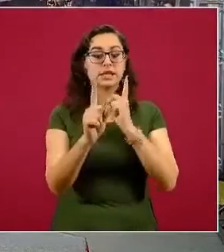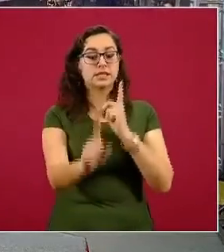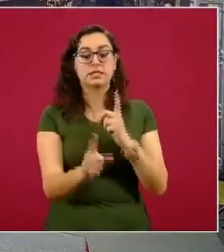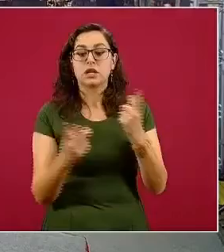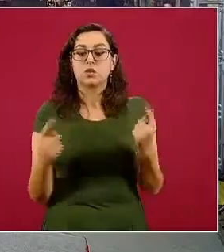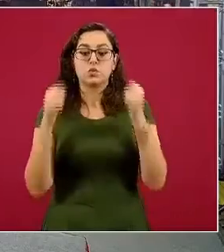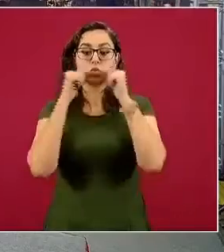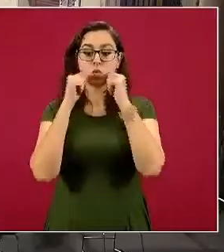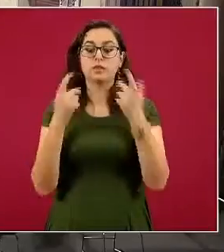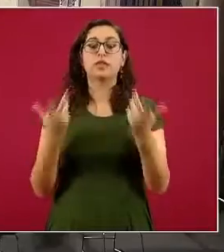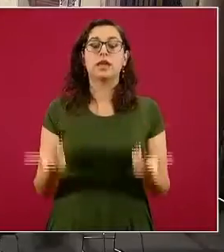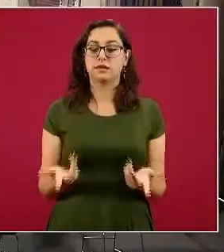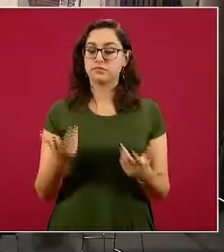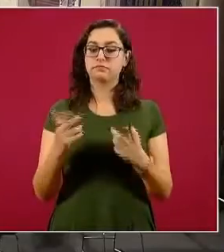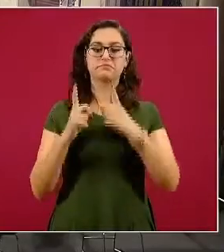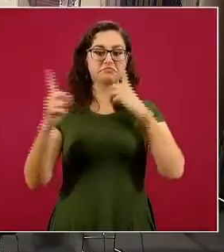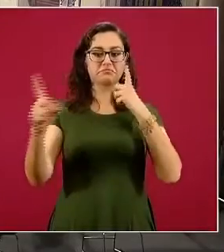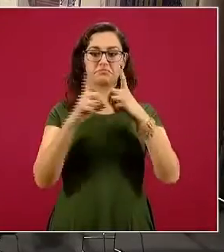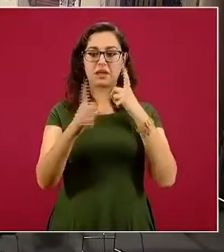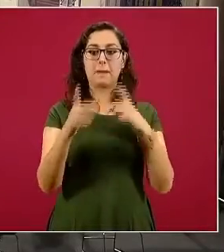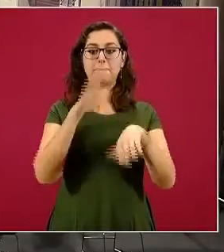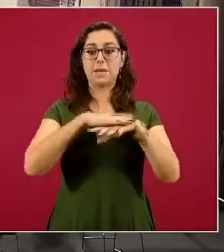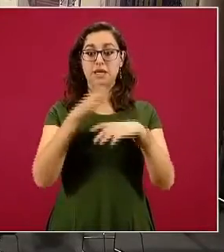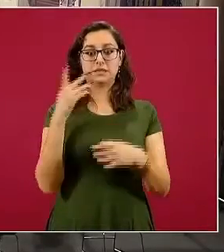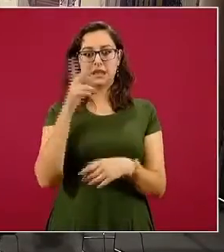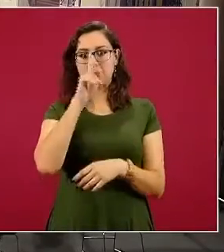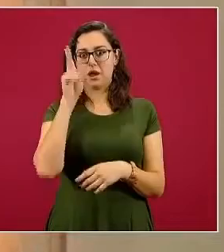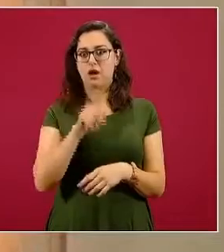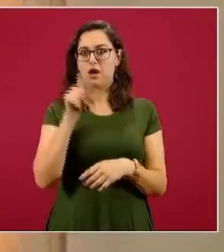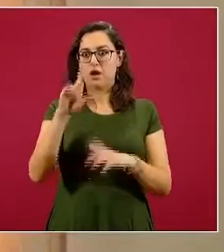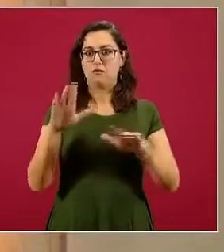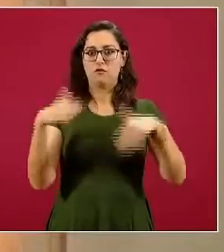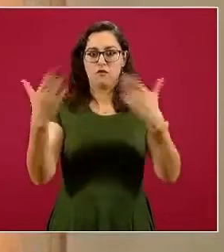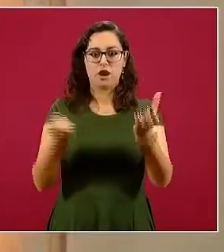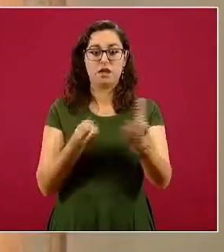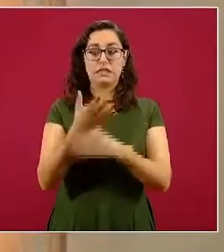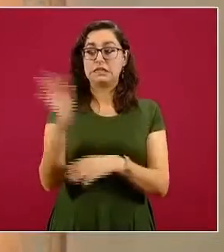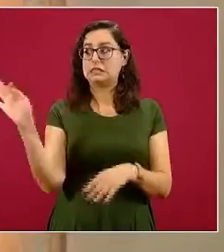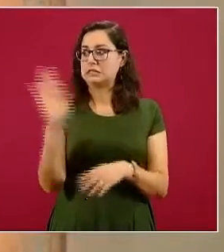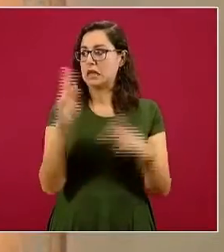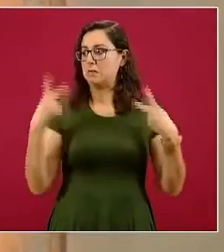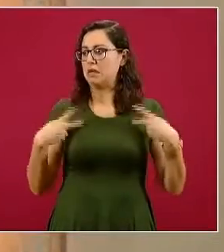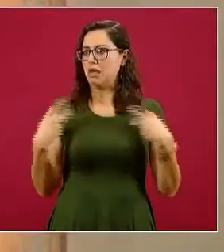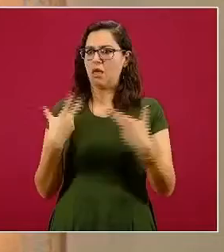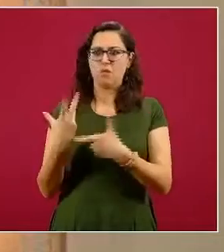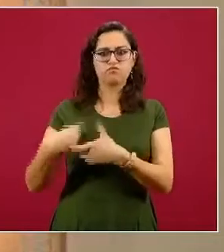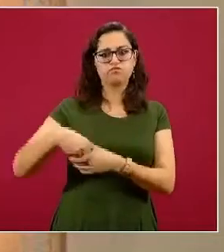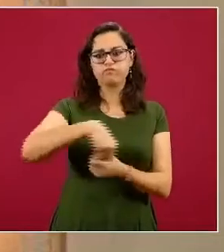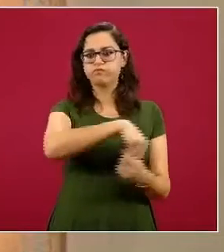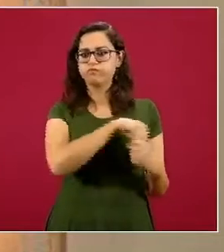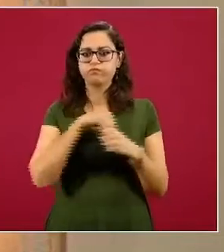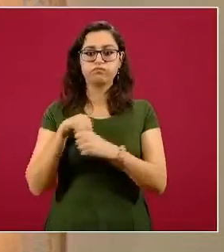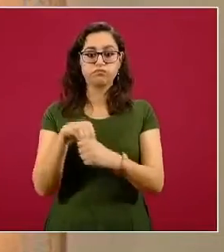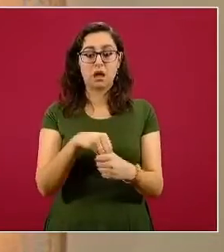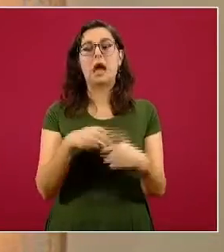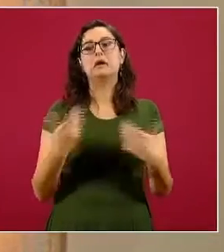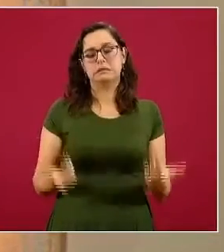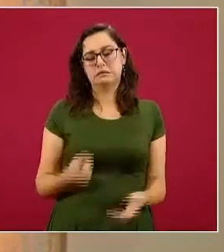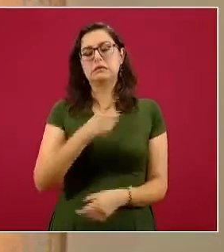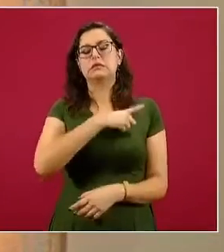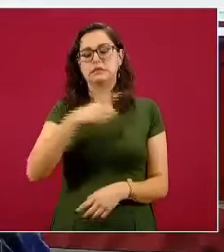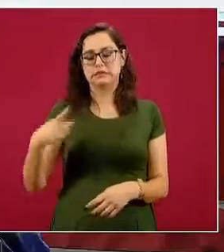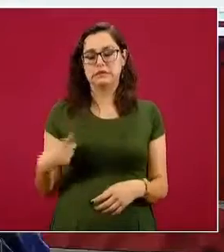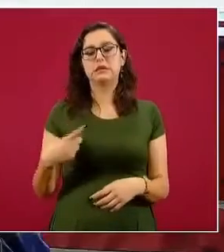en el espacio público, y cuando esto no es posible por el espacio o porque hay una congregación de personas, el uso